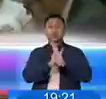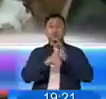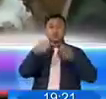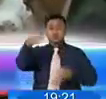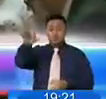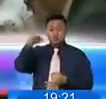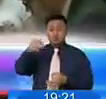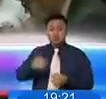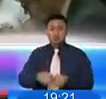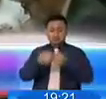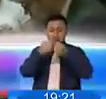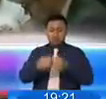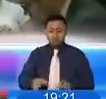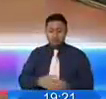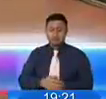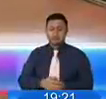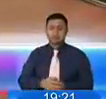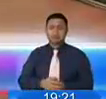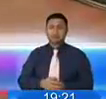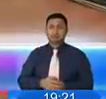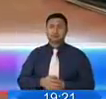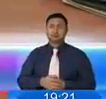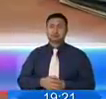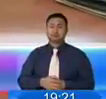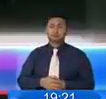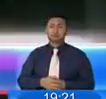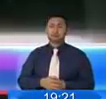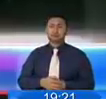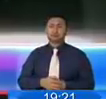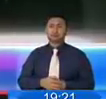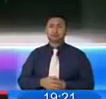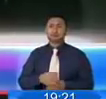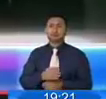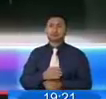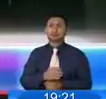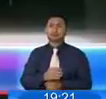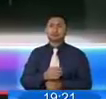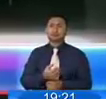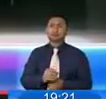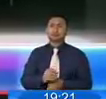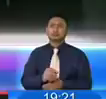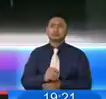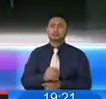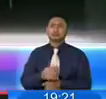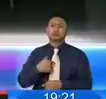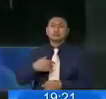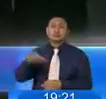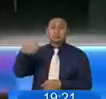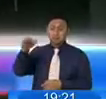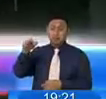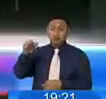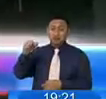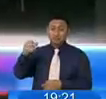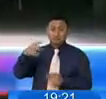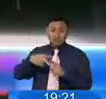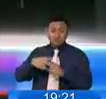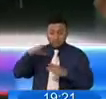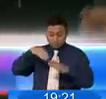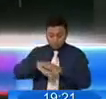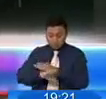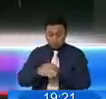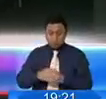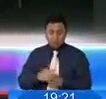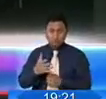ingresaron a las instituciones encargadas de llevar el trámite a cabo. No existe el papel de ingreso. Mientras los